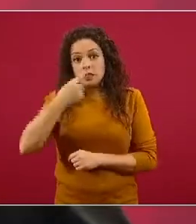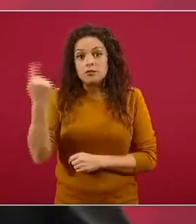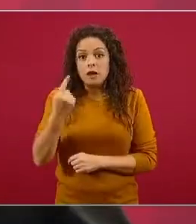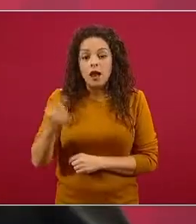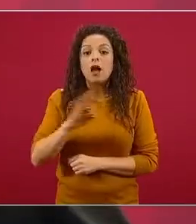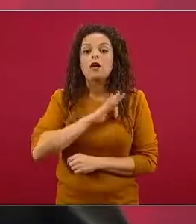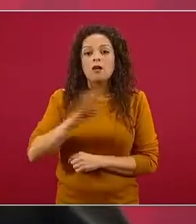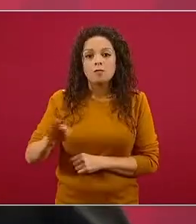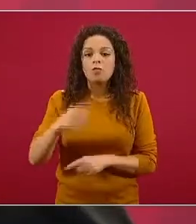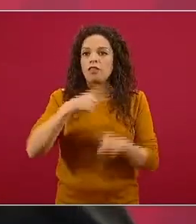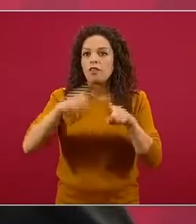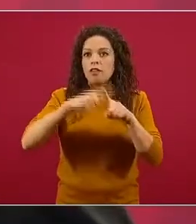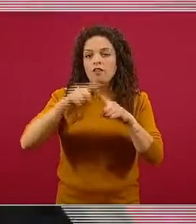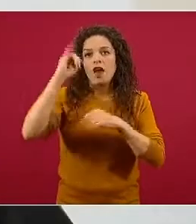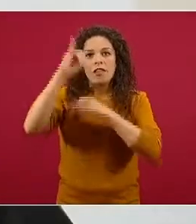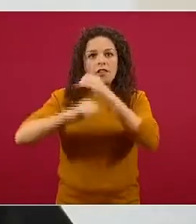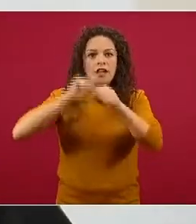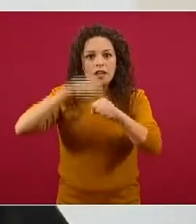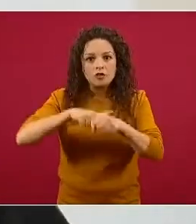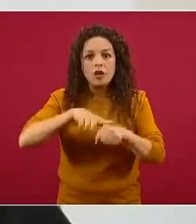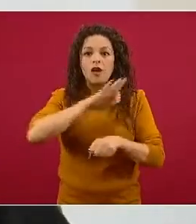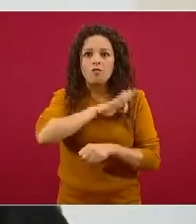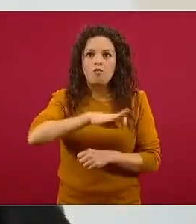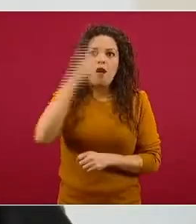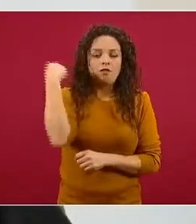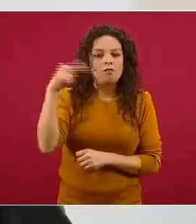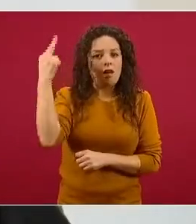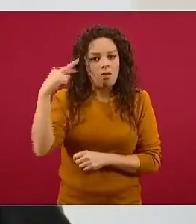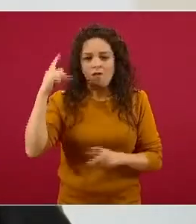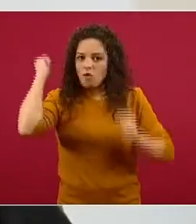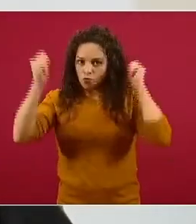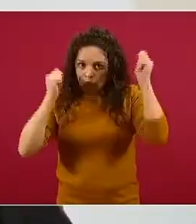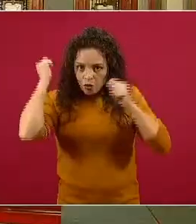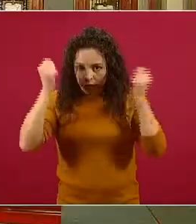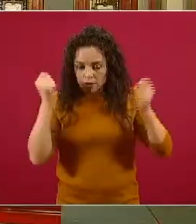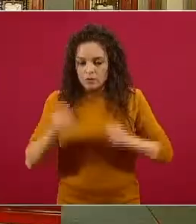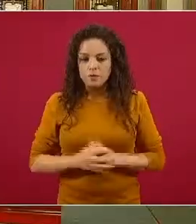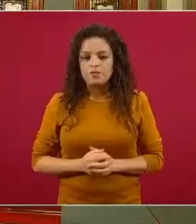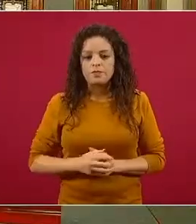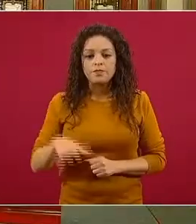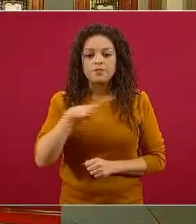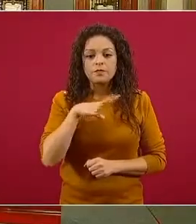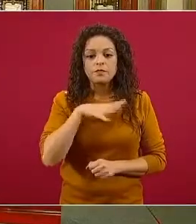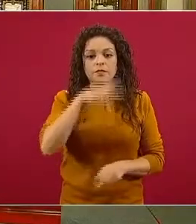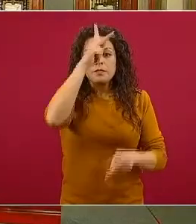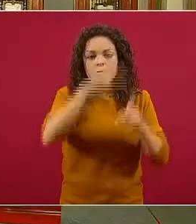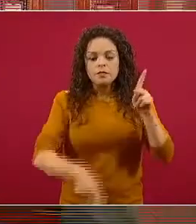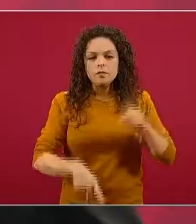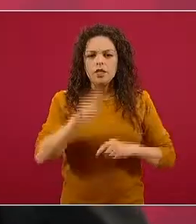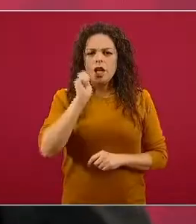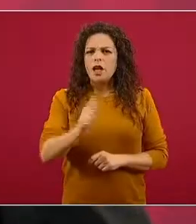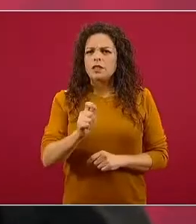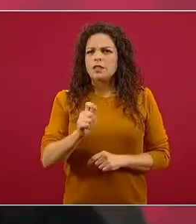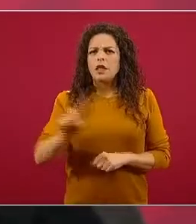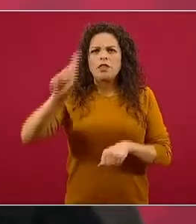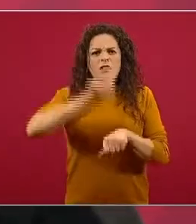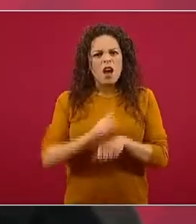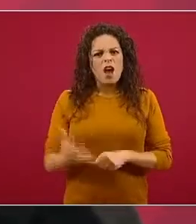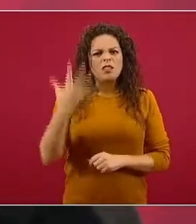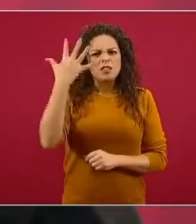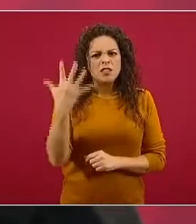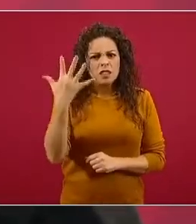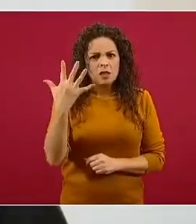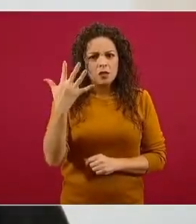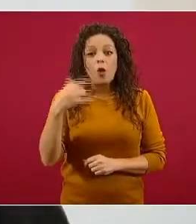mercados internacionales. Sigue pendiente ahora, el día 5 tendrán una muy